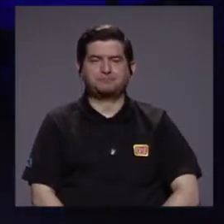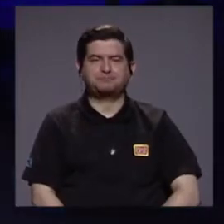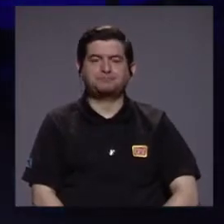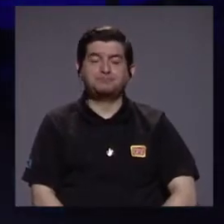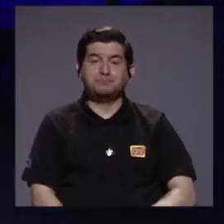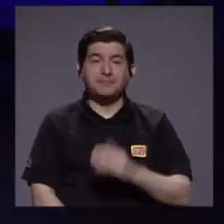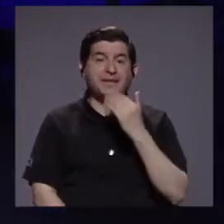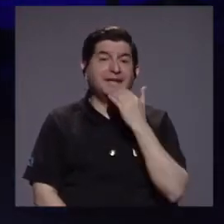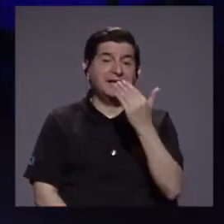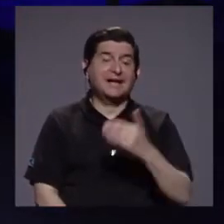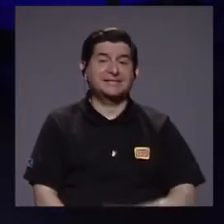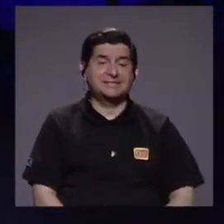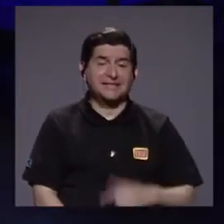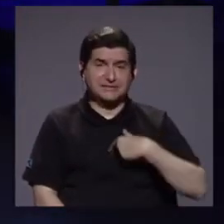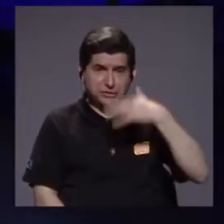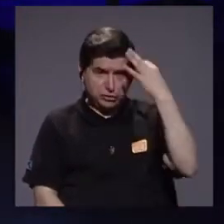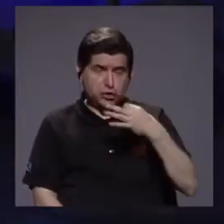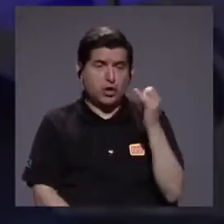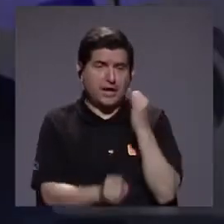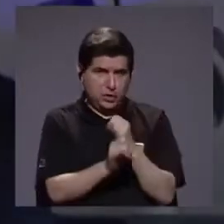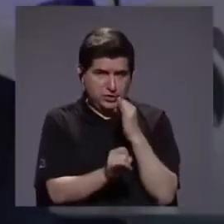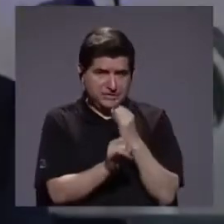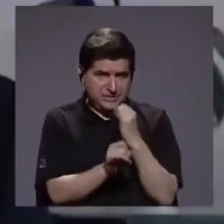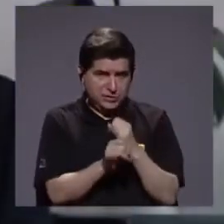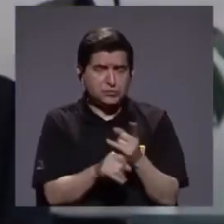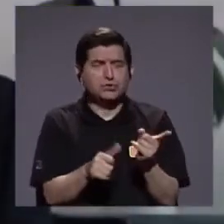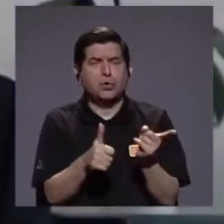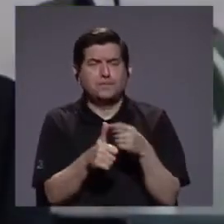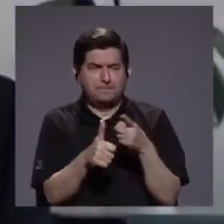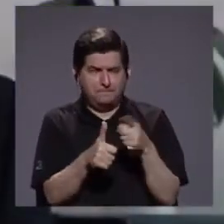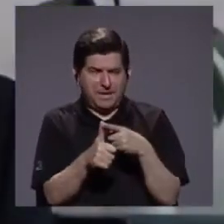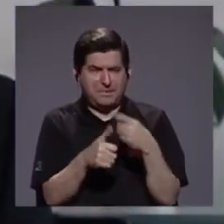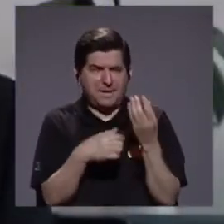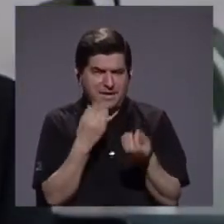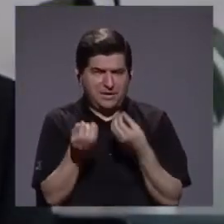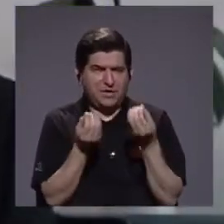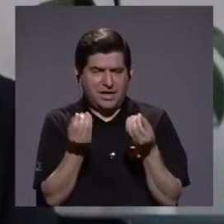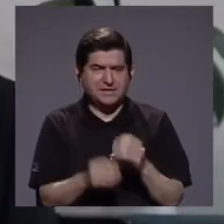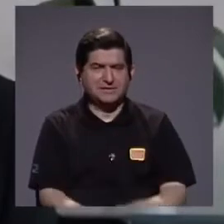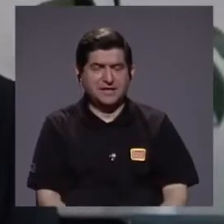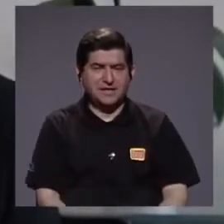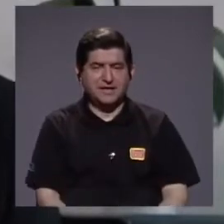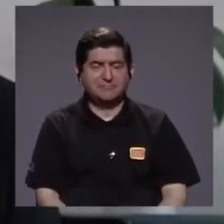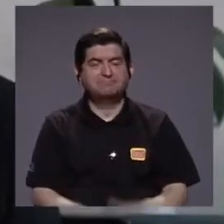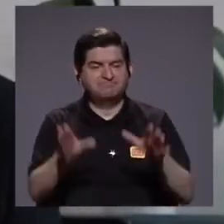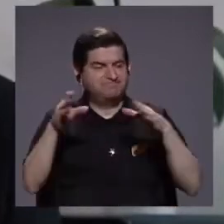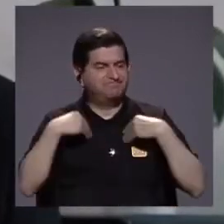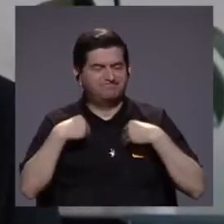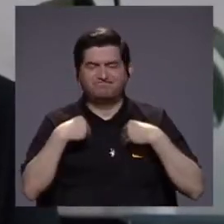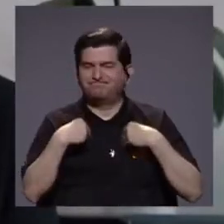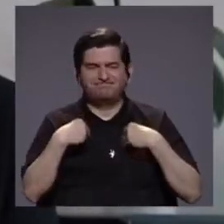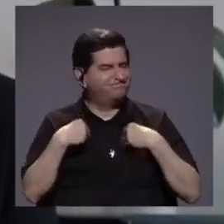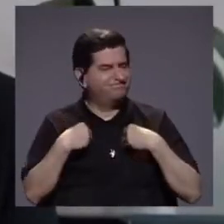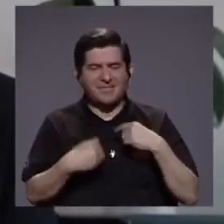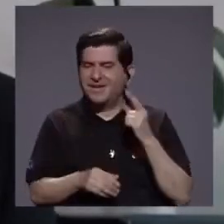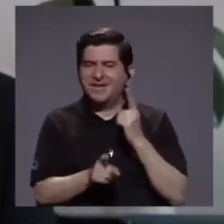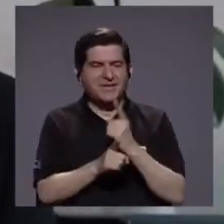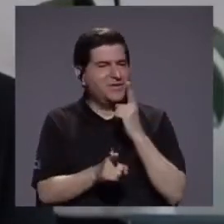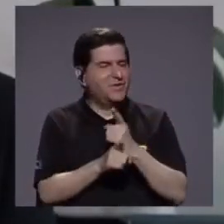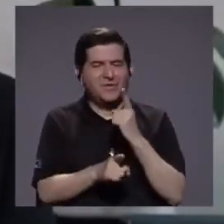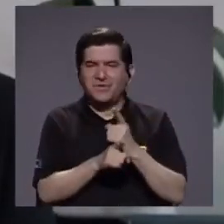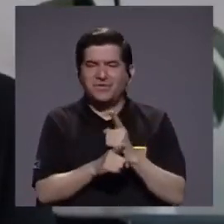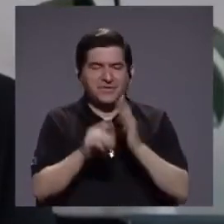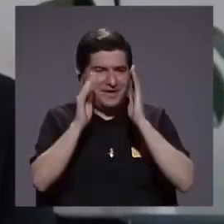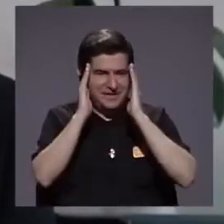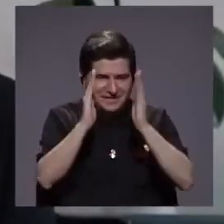Muchas gracias. Creo que como institución, lo primero que tenemos que hacer es reconocer que no se ha dado la talla